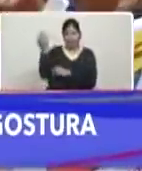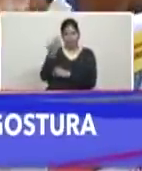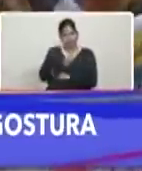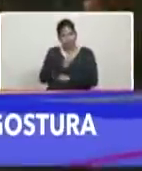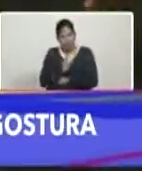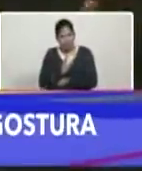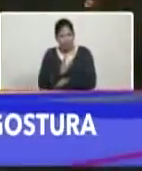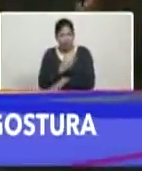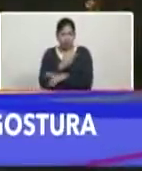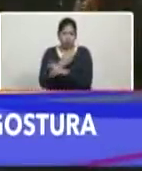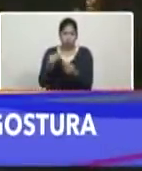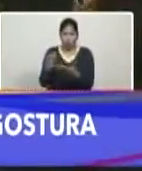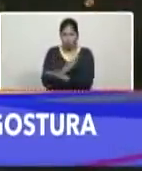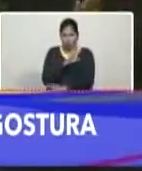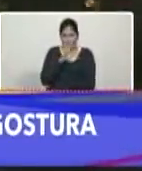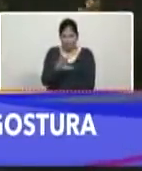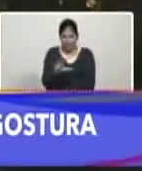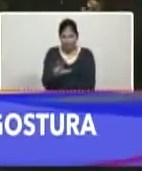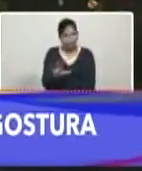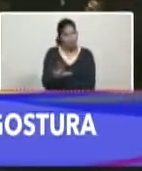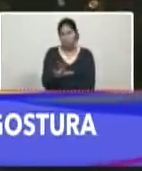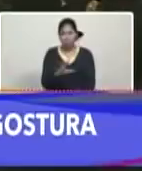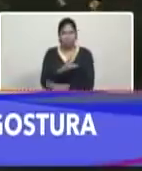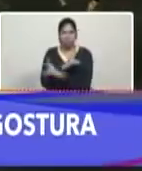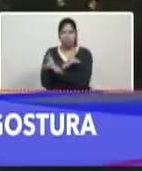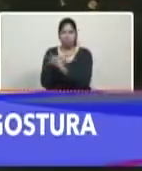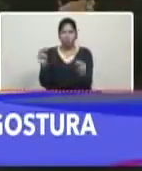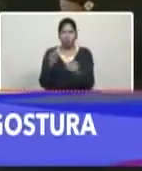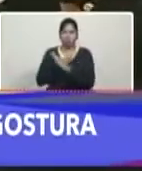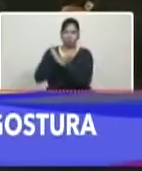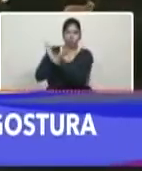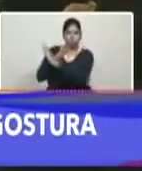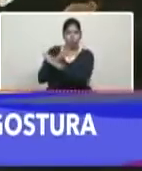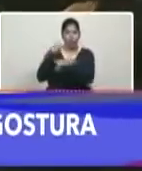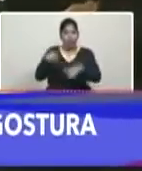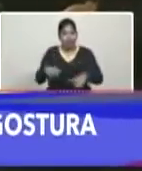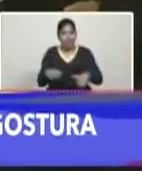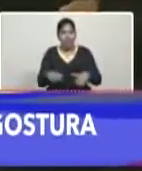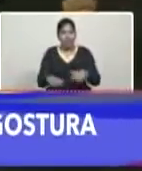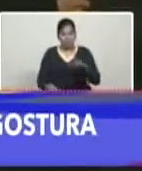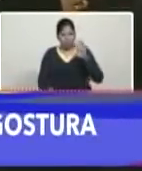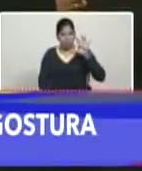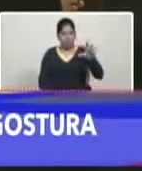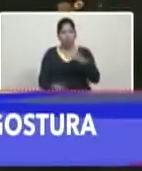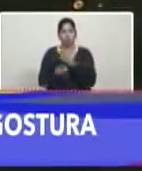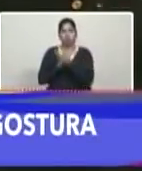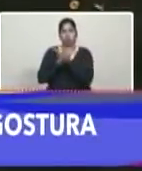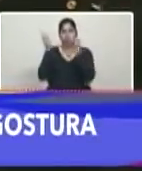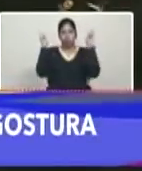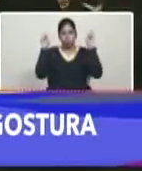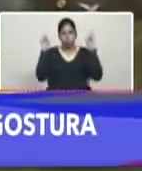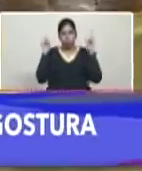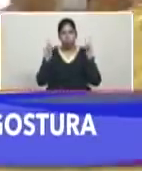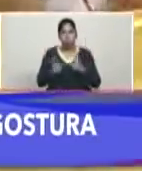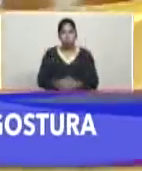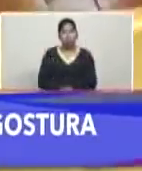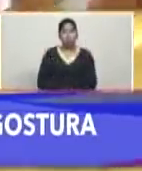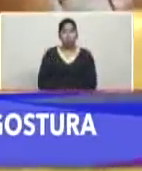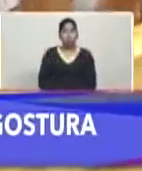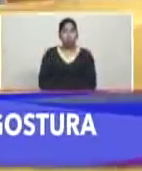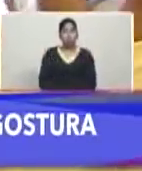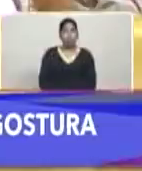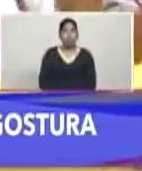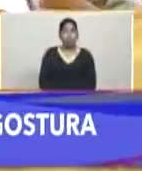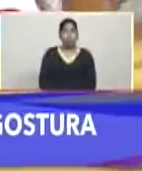es tiempo de golpes de Estado, es tiempo de poder popular, de república libre y soberana.